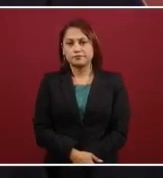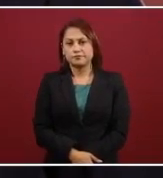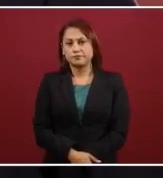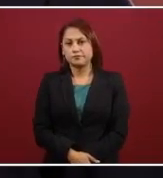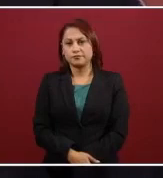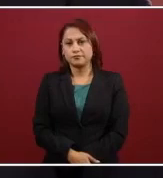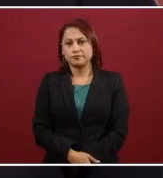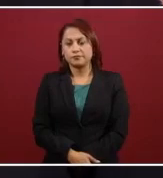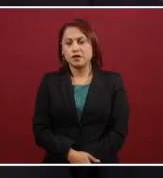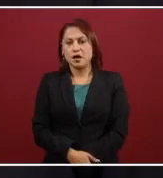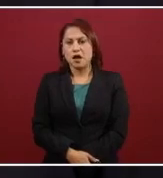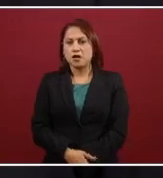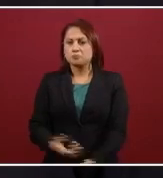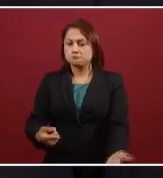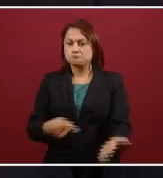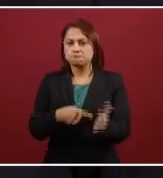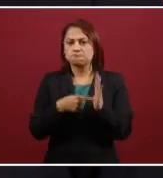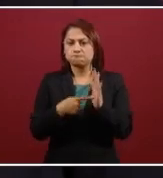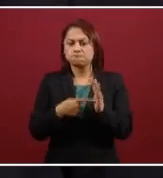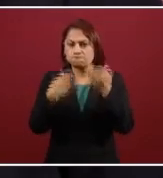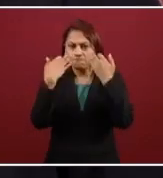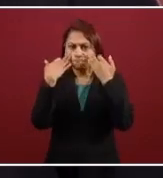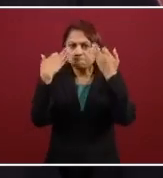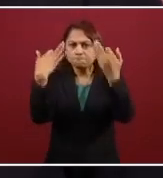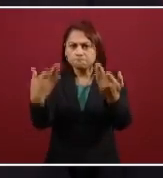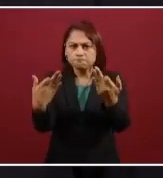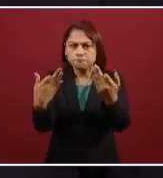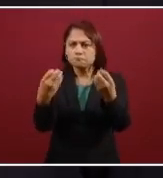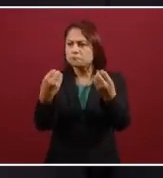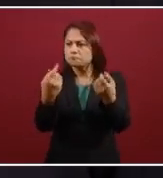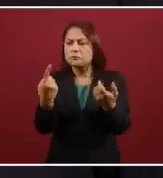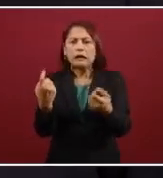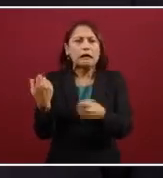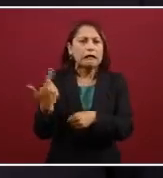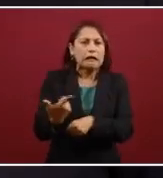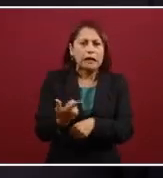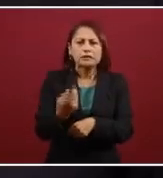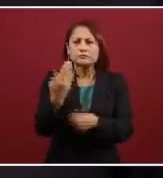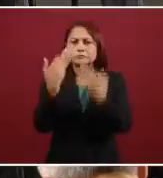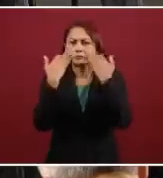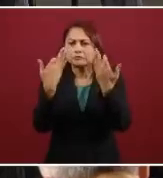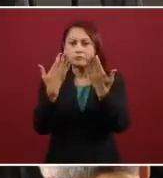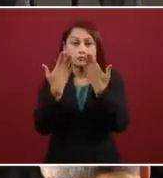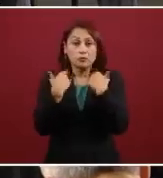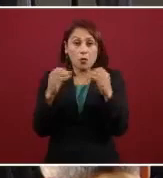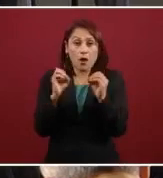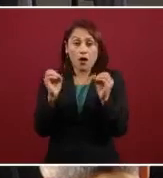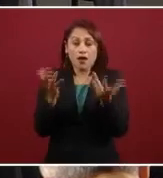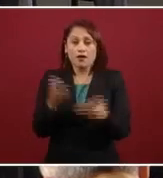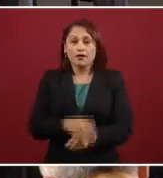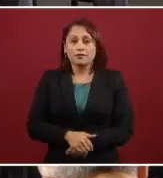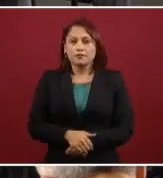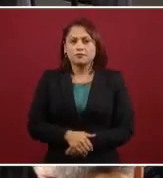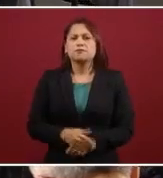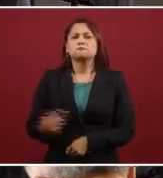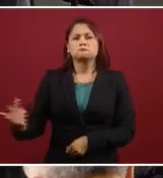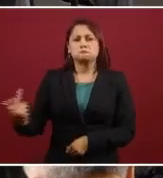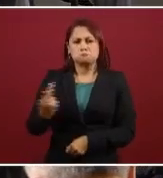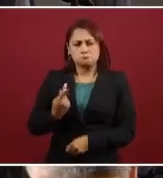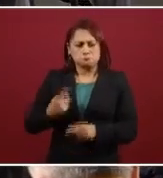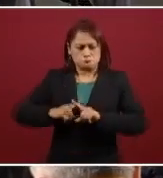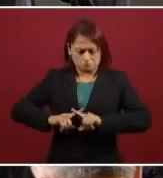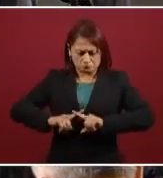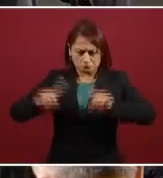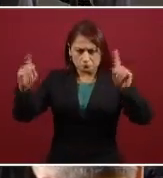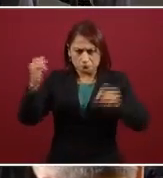ninguna prueba, ningún hecho. Hay diferencias. Les hablaba yo